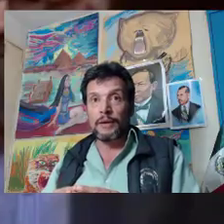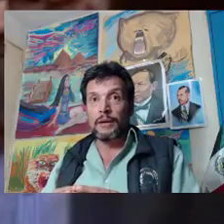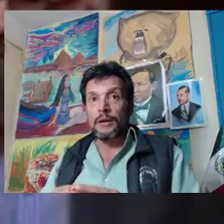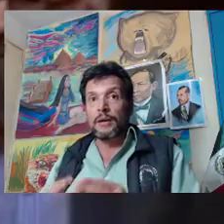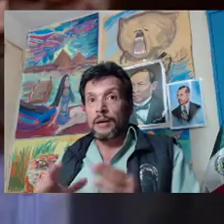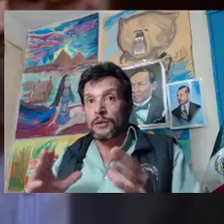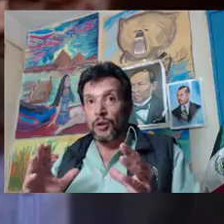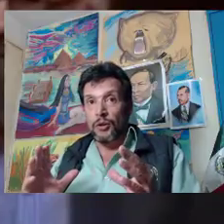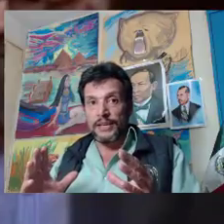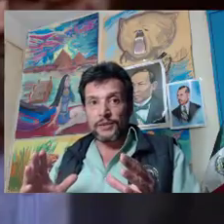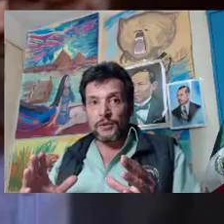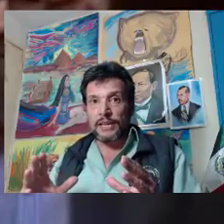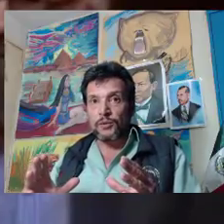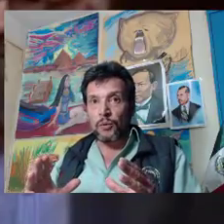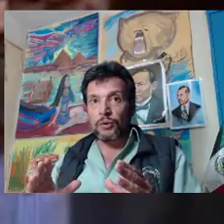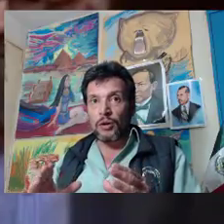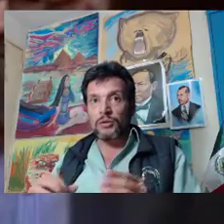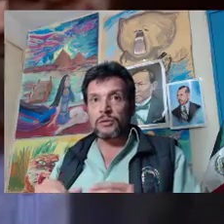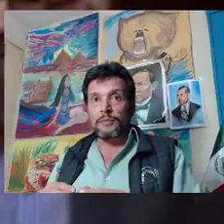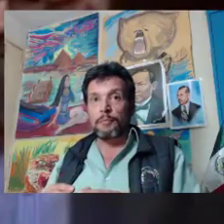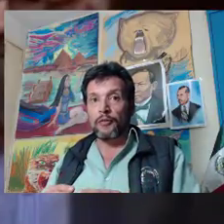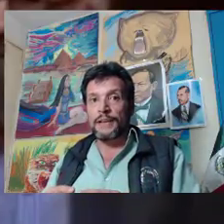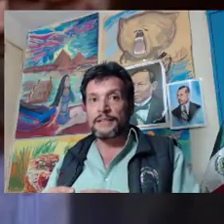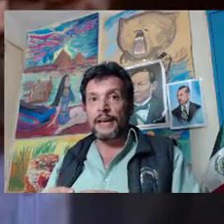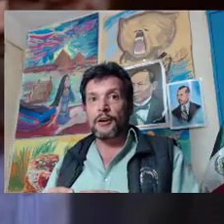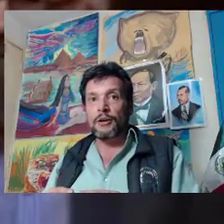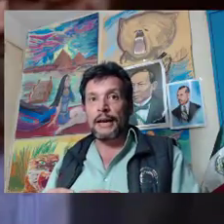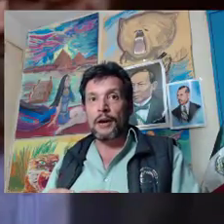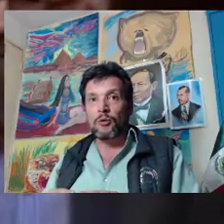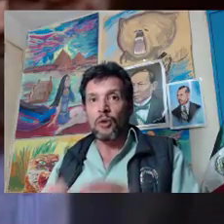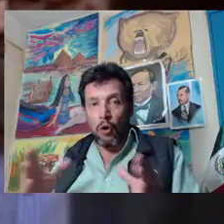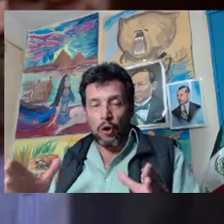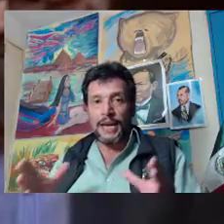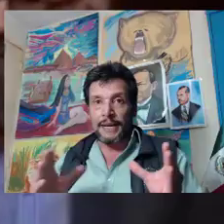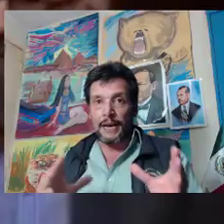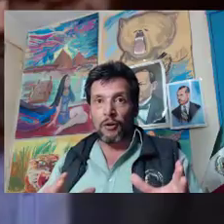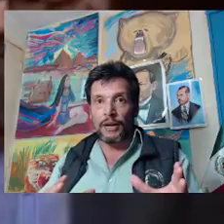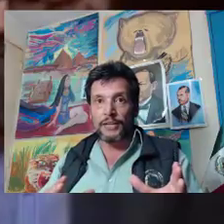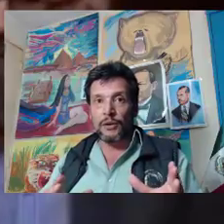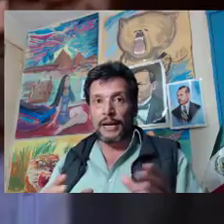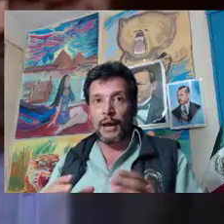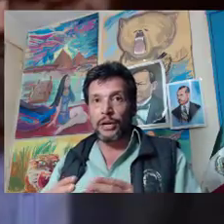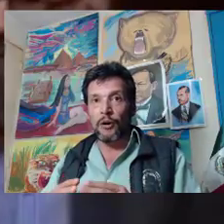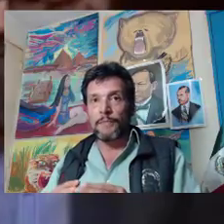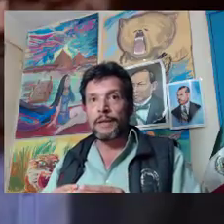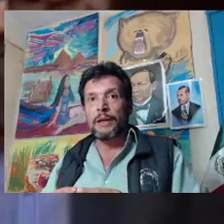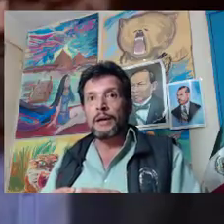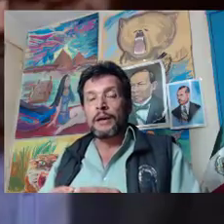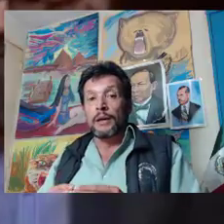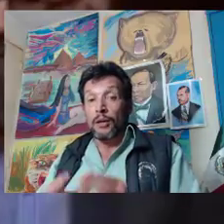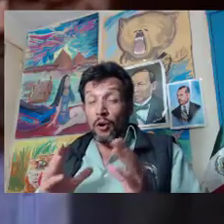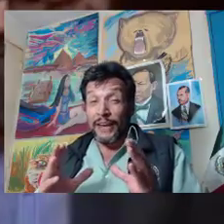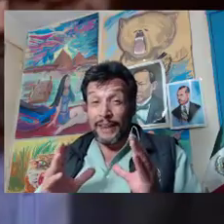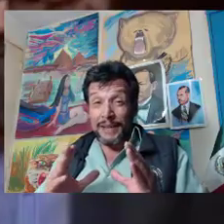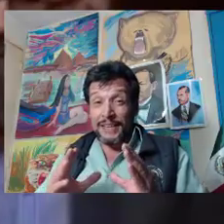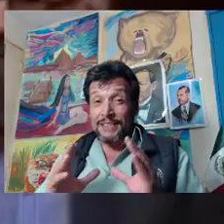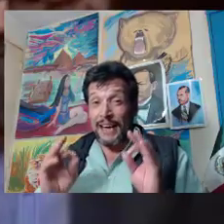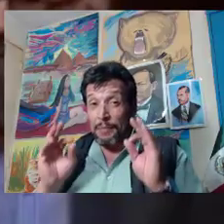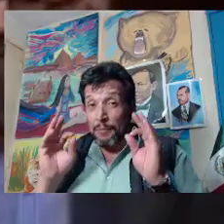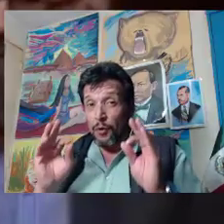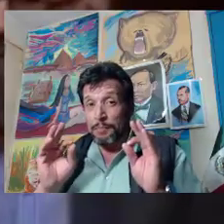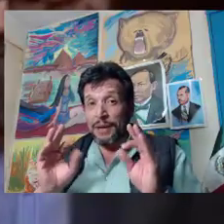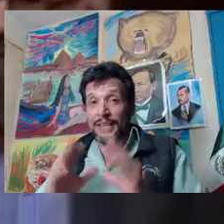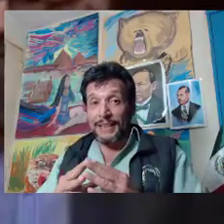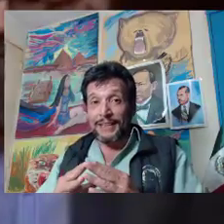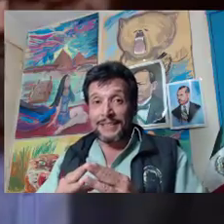oscuro. Todos estos asuntos por fin salieron a la luz hoy en el Congreso de la Unión. Lo que deben de